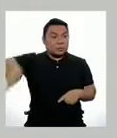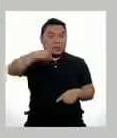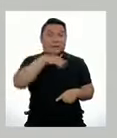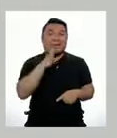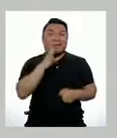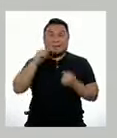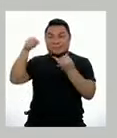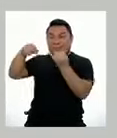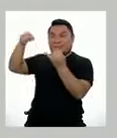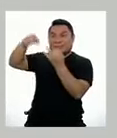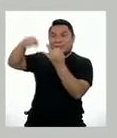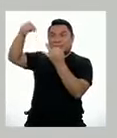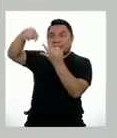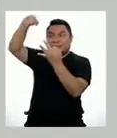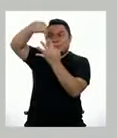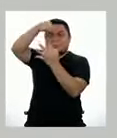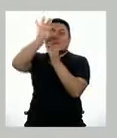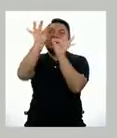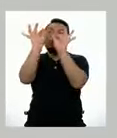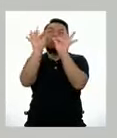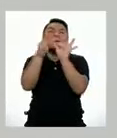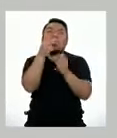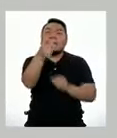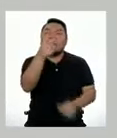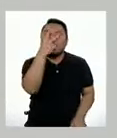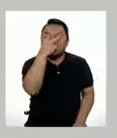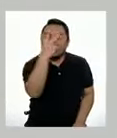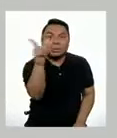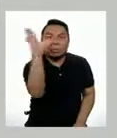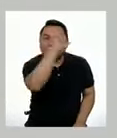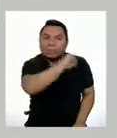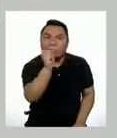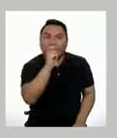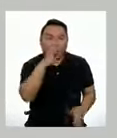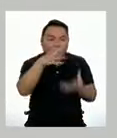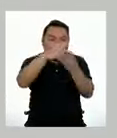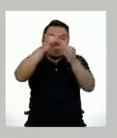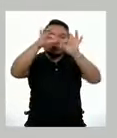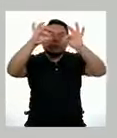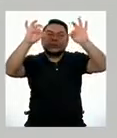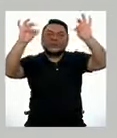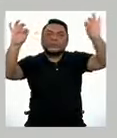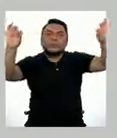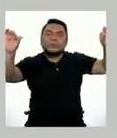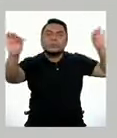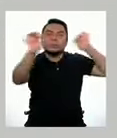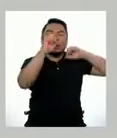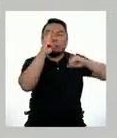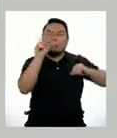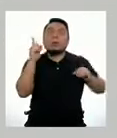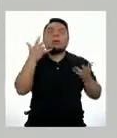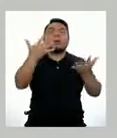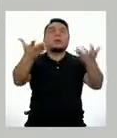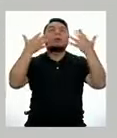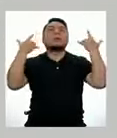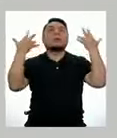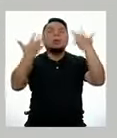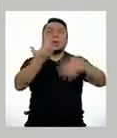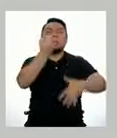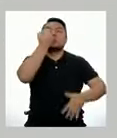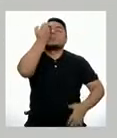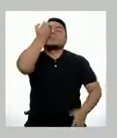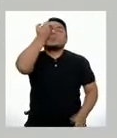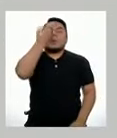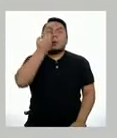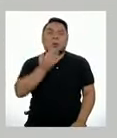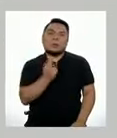estas partículas nos referimos a los polvos, metales pesados y cenizas de tamaño microscópico. Es decir, que no